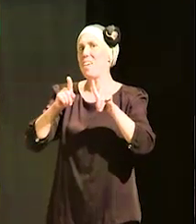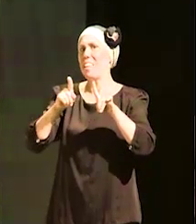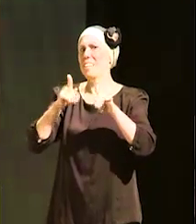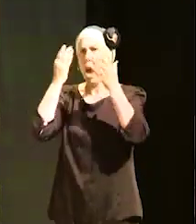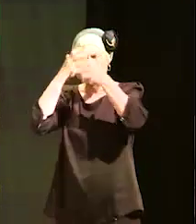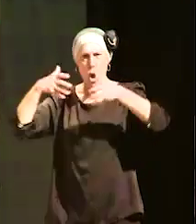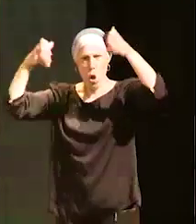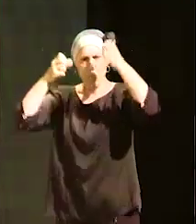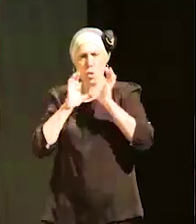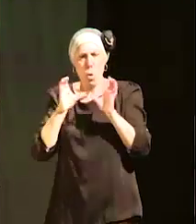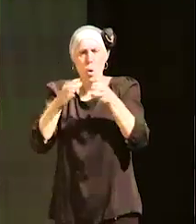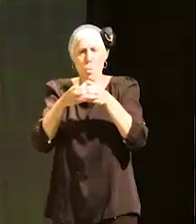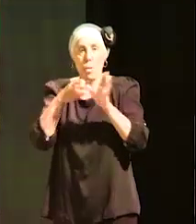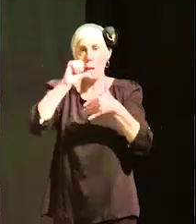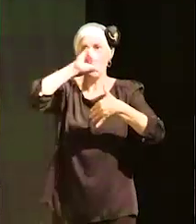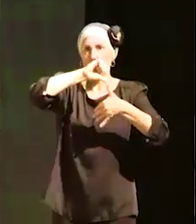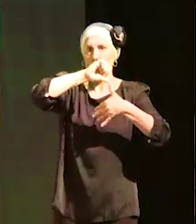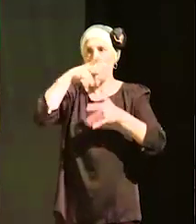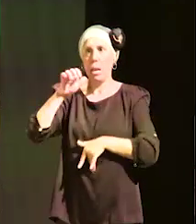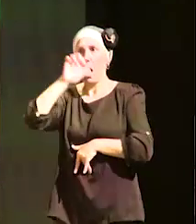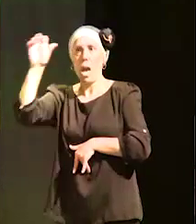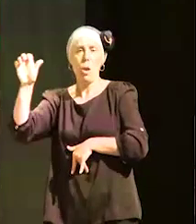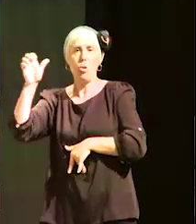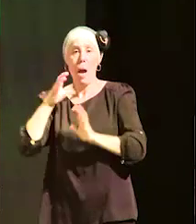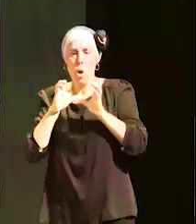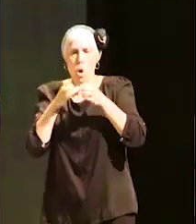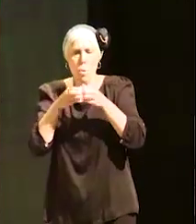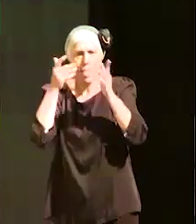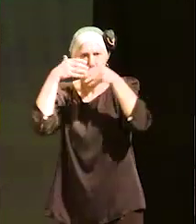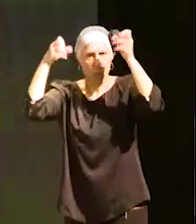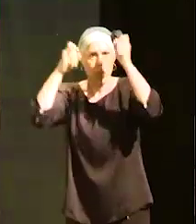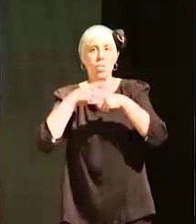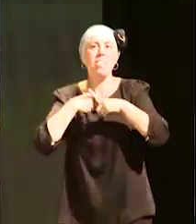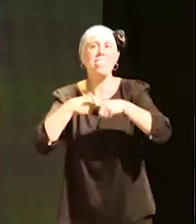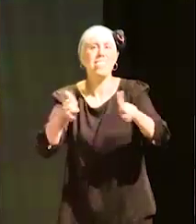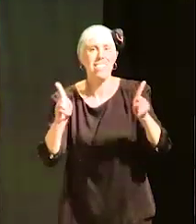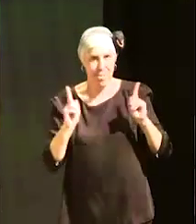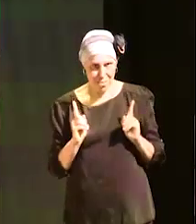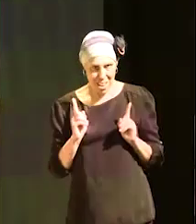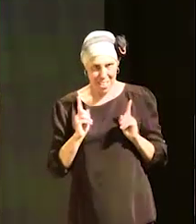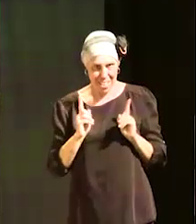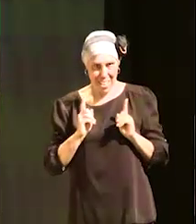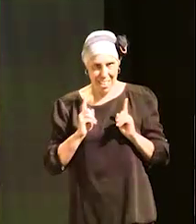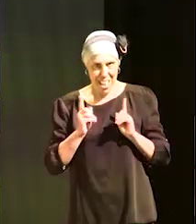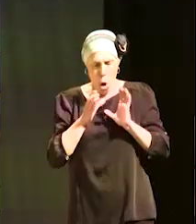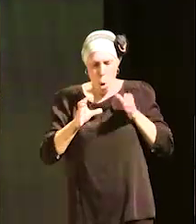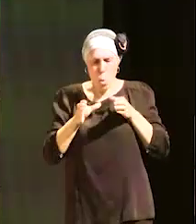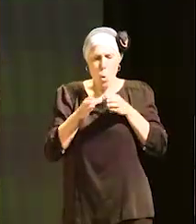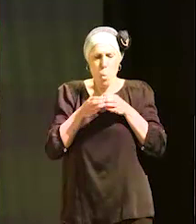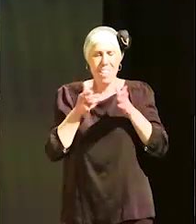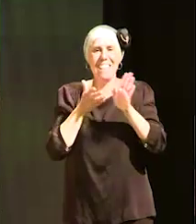de concienciación de entender lo comunitario desde lo comunitario desde la comunidad de base